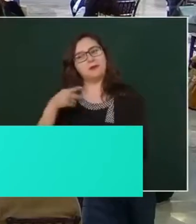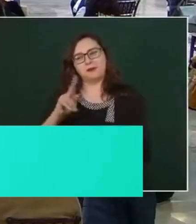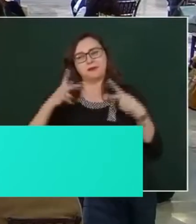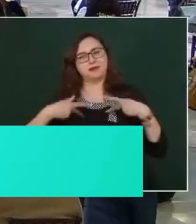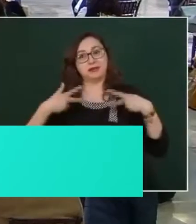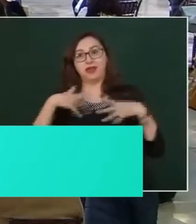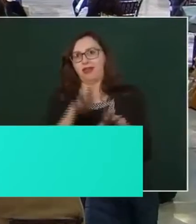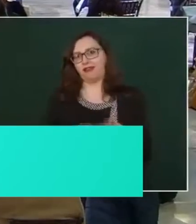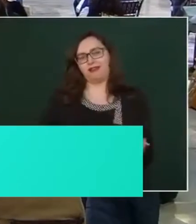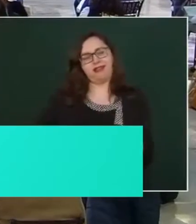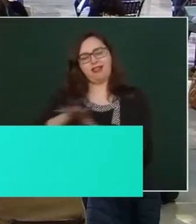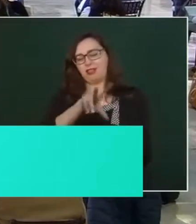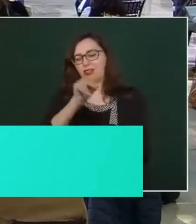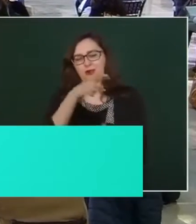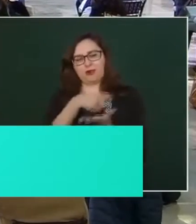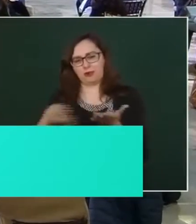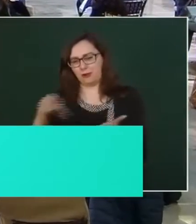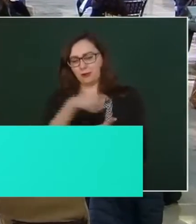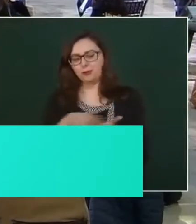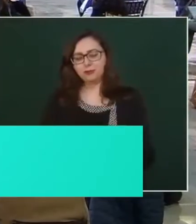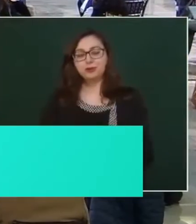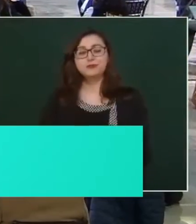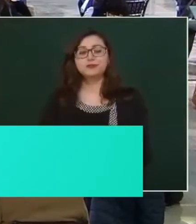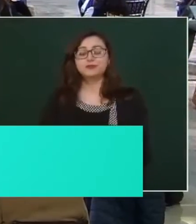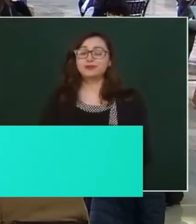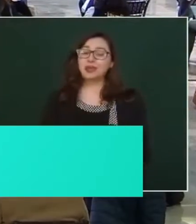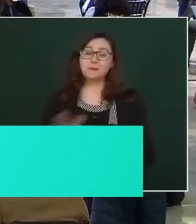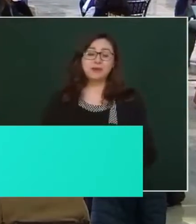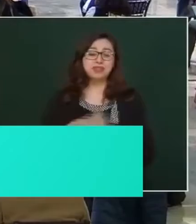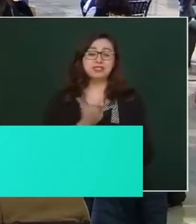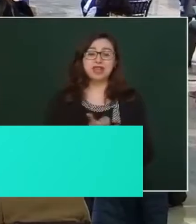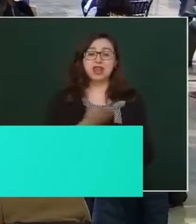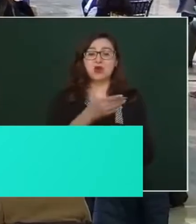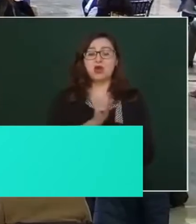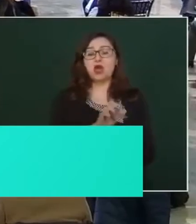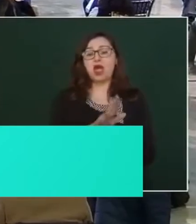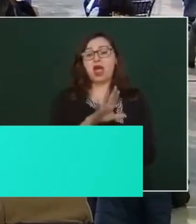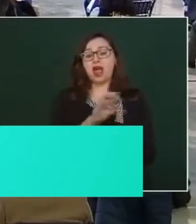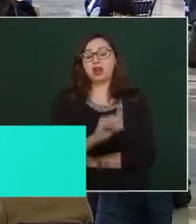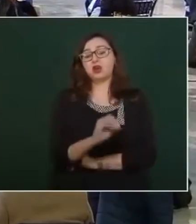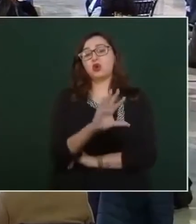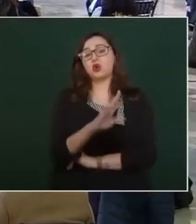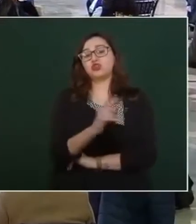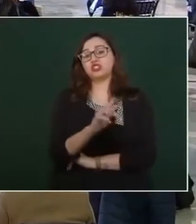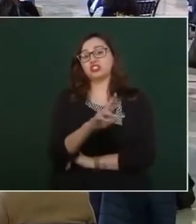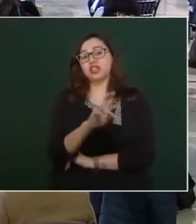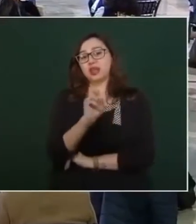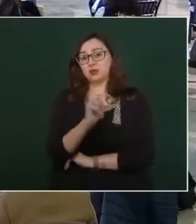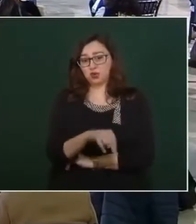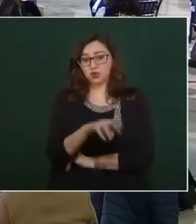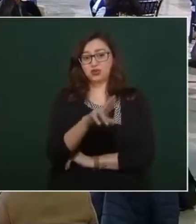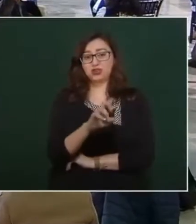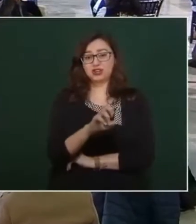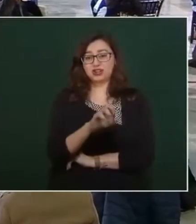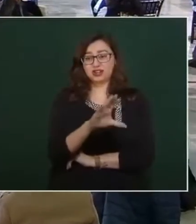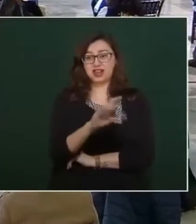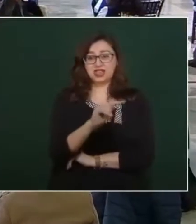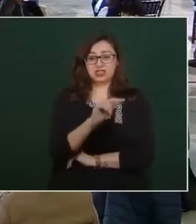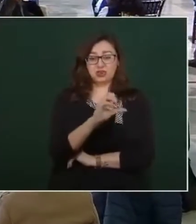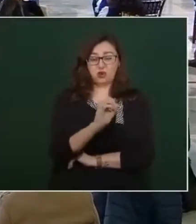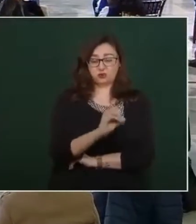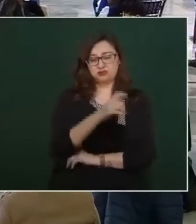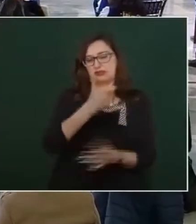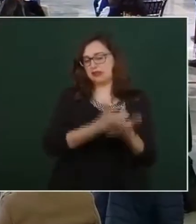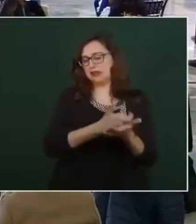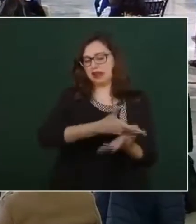las tres gasolineras que tienen más problemas en sus precios porque tienen el mayor margen. G500, Repsol